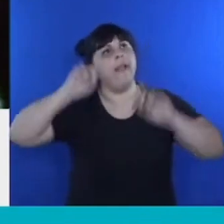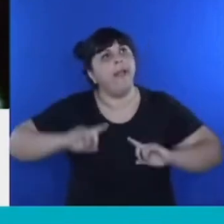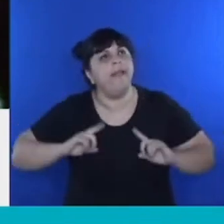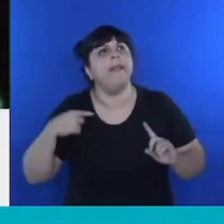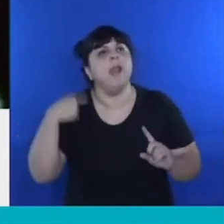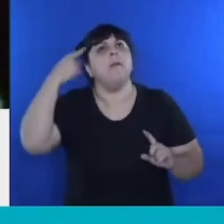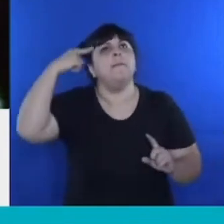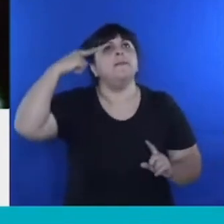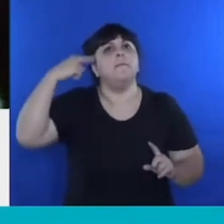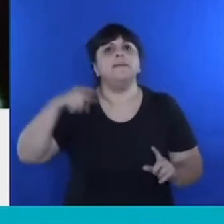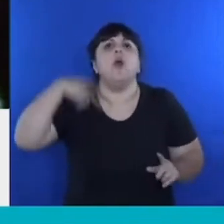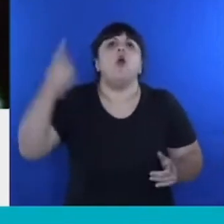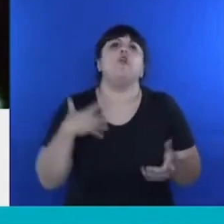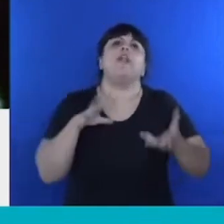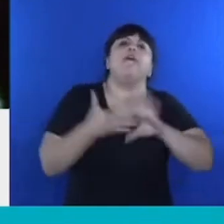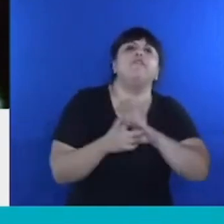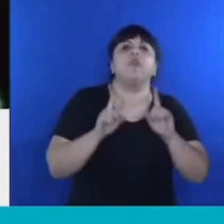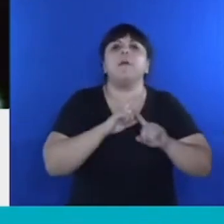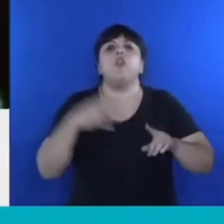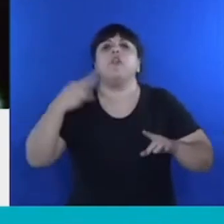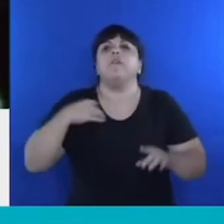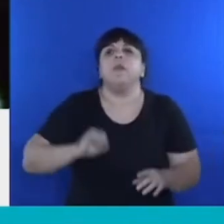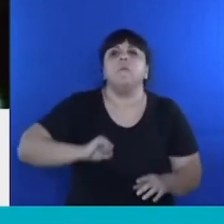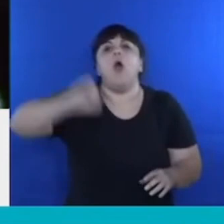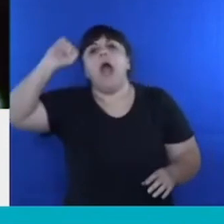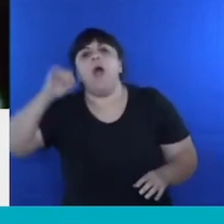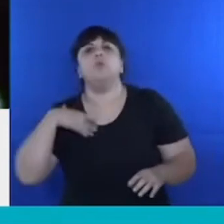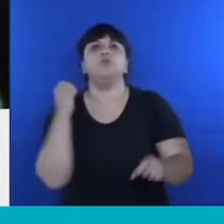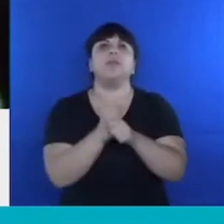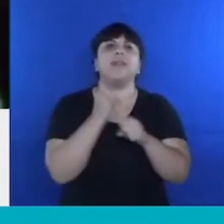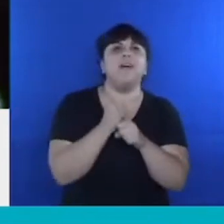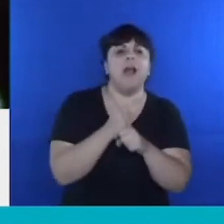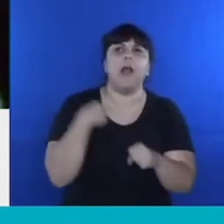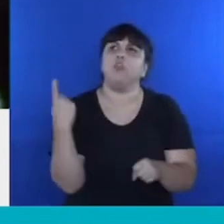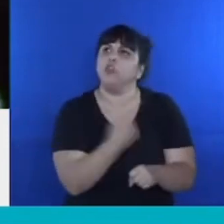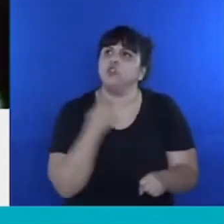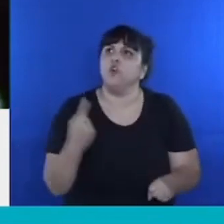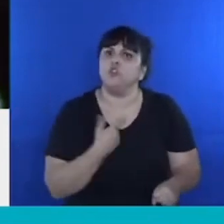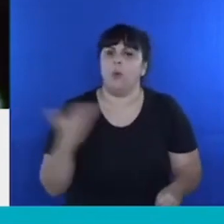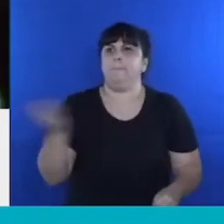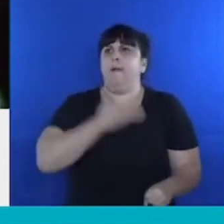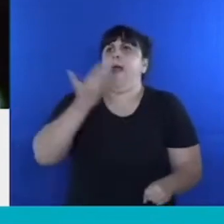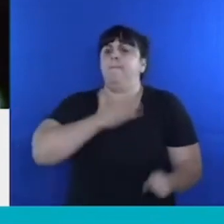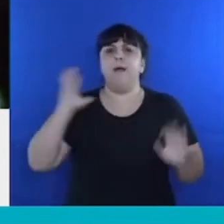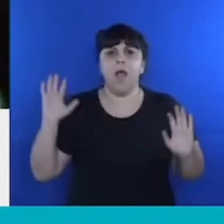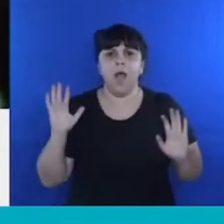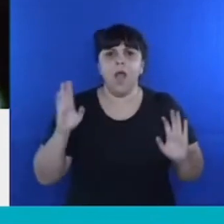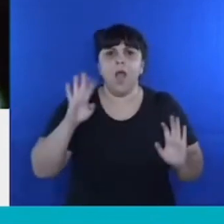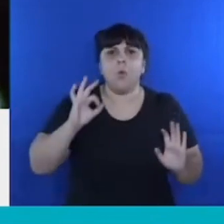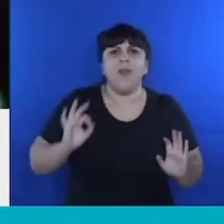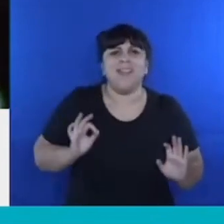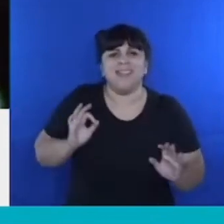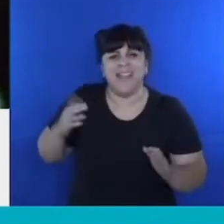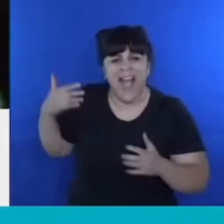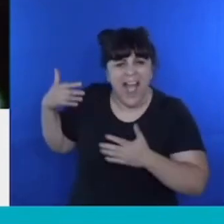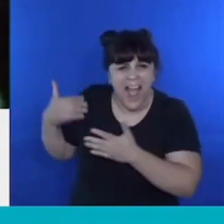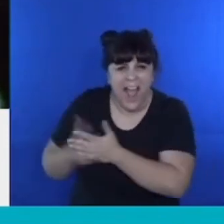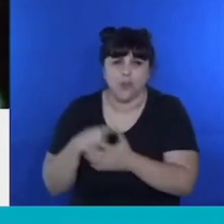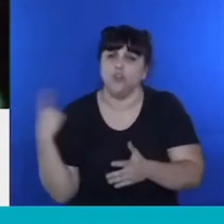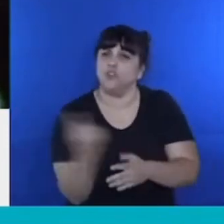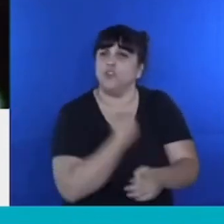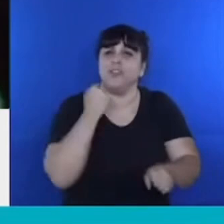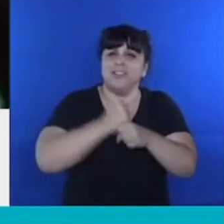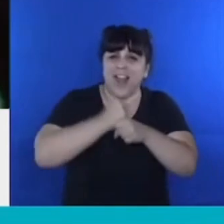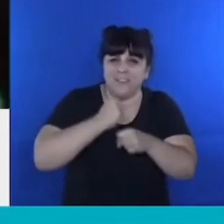presidente, que no hay otra salida que ajustar a los trabajadores. Hace 40 años que las y los trabajadores,